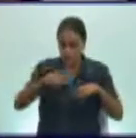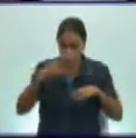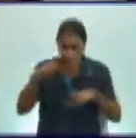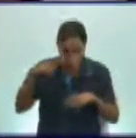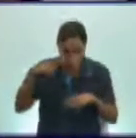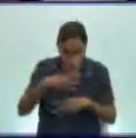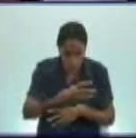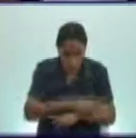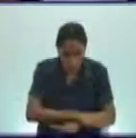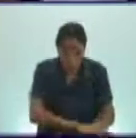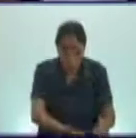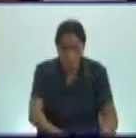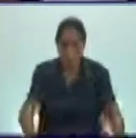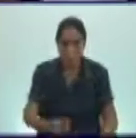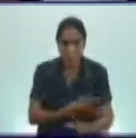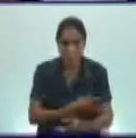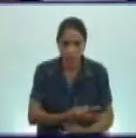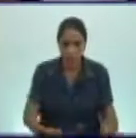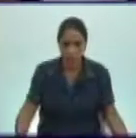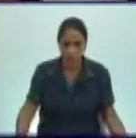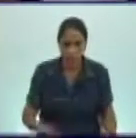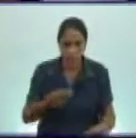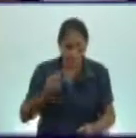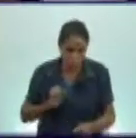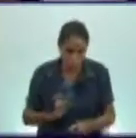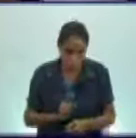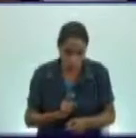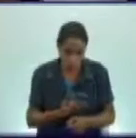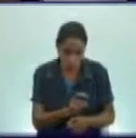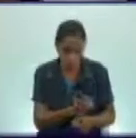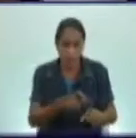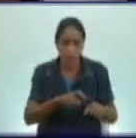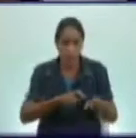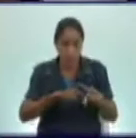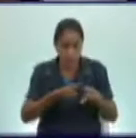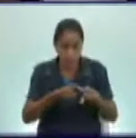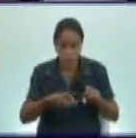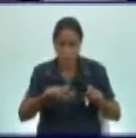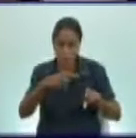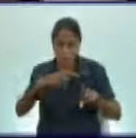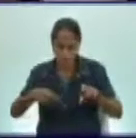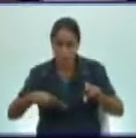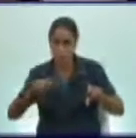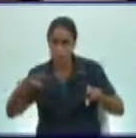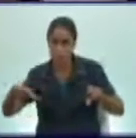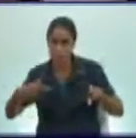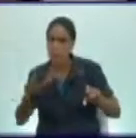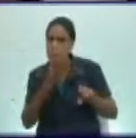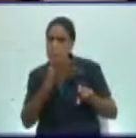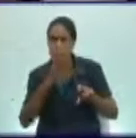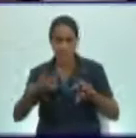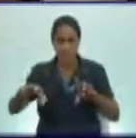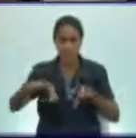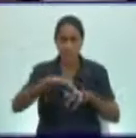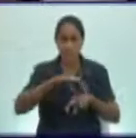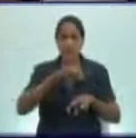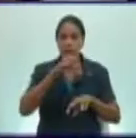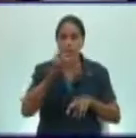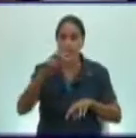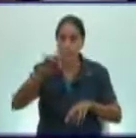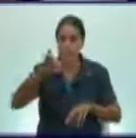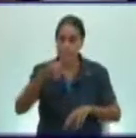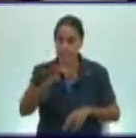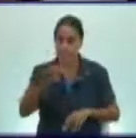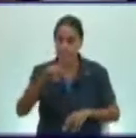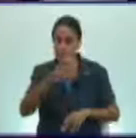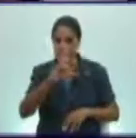en forma de gusanos que se mueven en forma de acordeón, que tienen determinados anillos. También cuando está labrando la